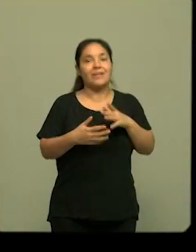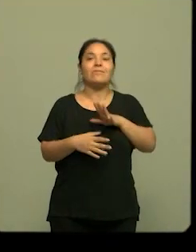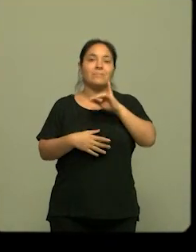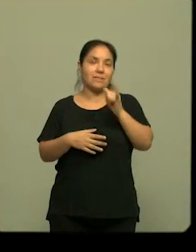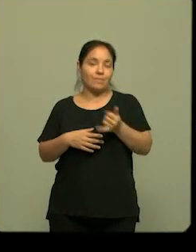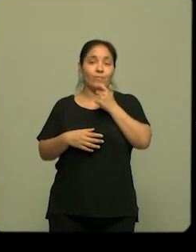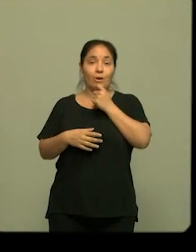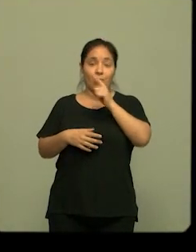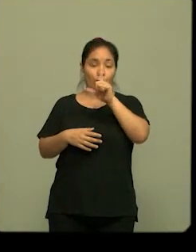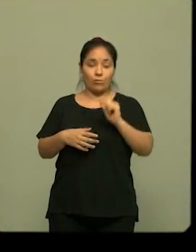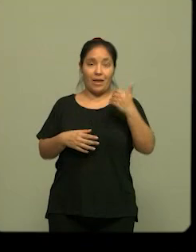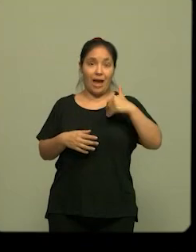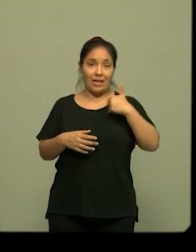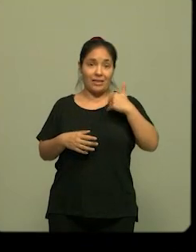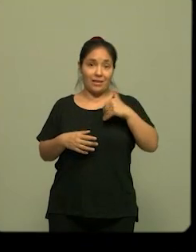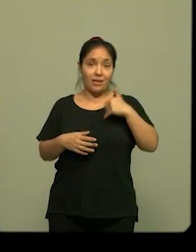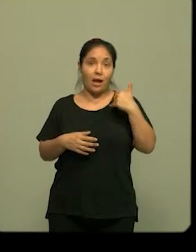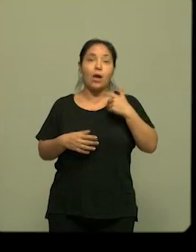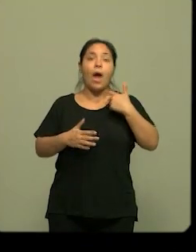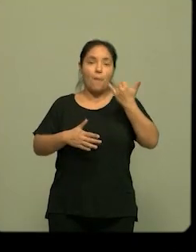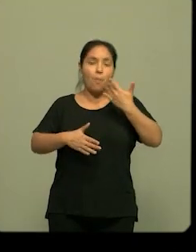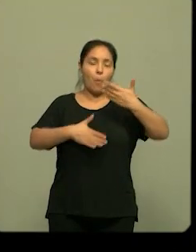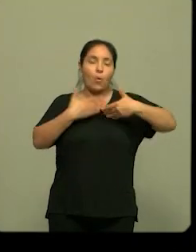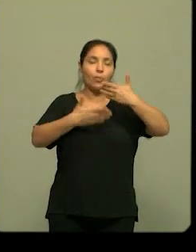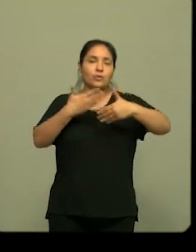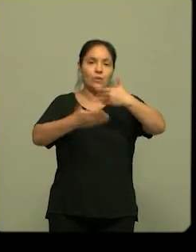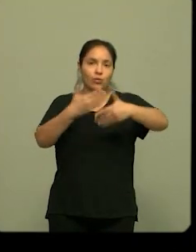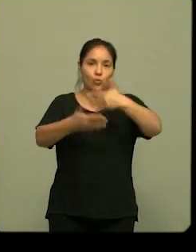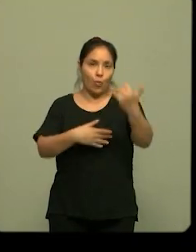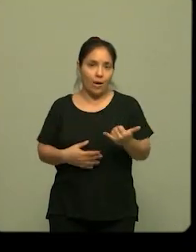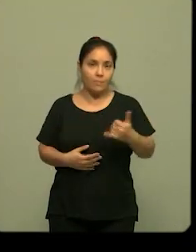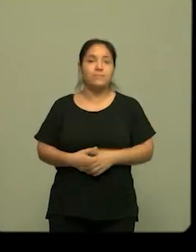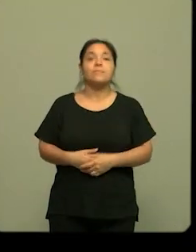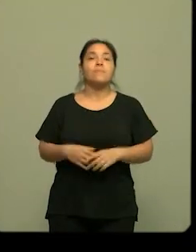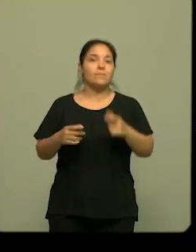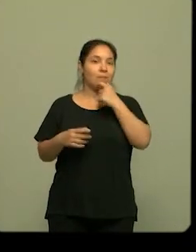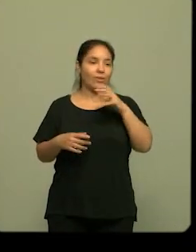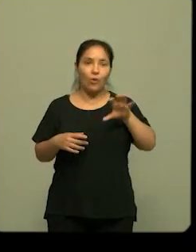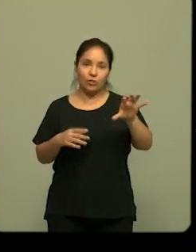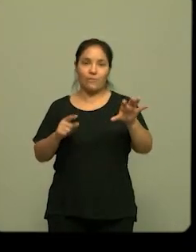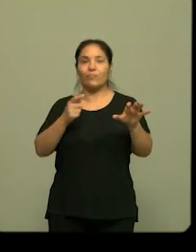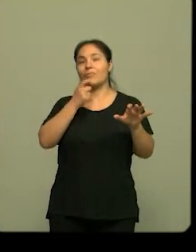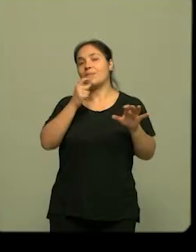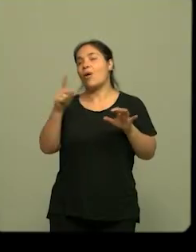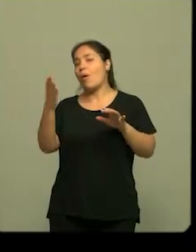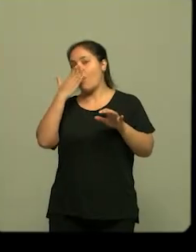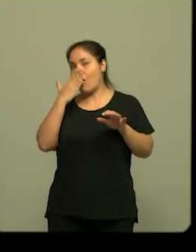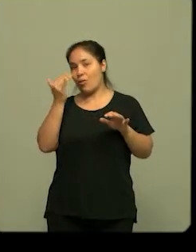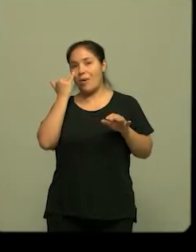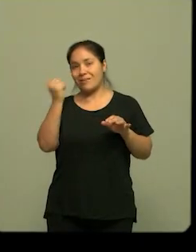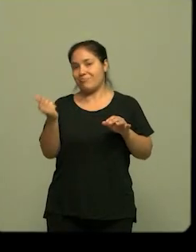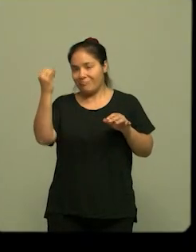ver, nosotros como Argentina estamos trabajando en un proceso, y más exclusivamente Mendoza, Córdoba ya tiene, por ejemplo, algo